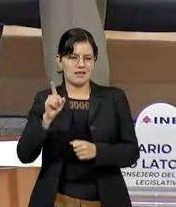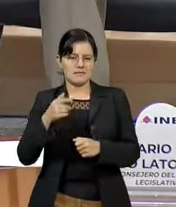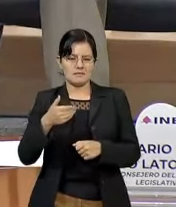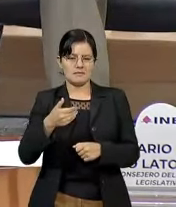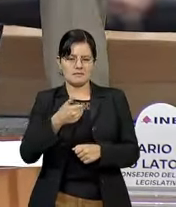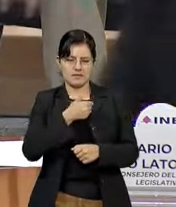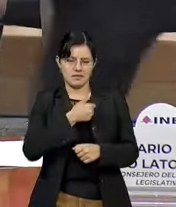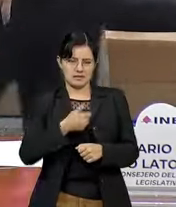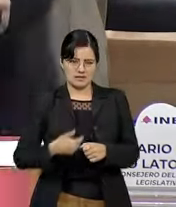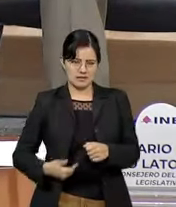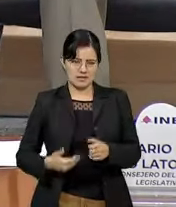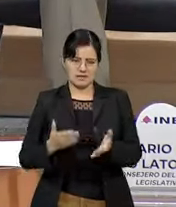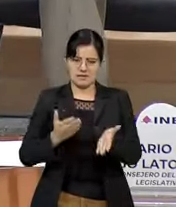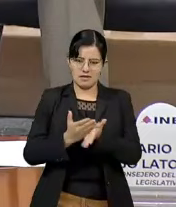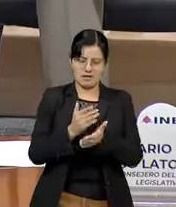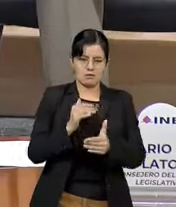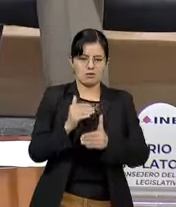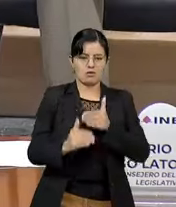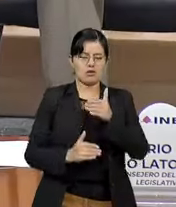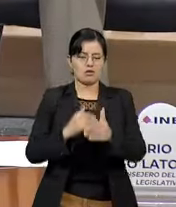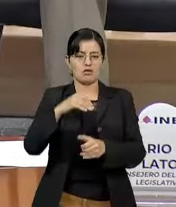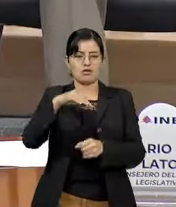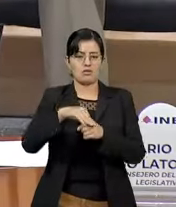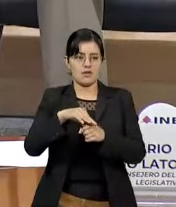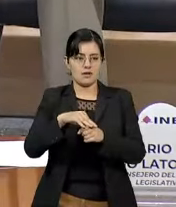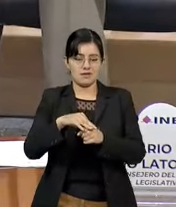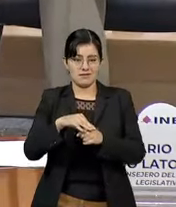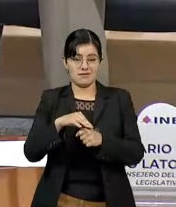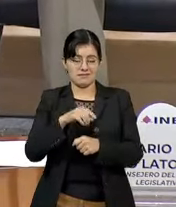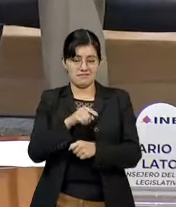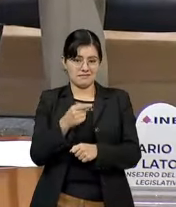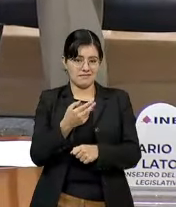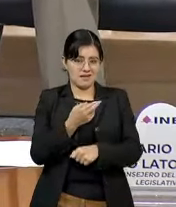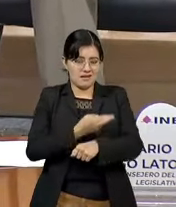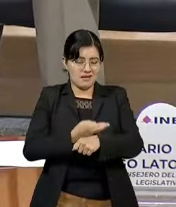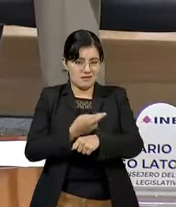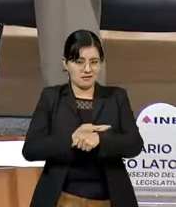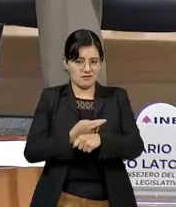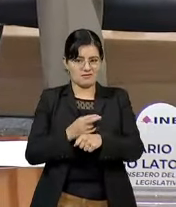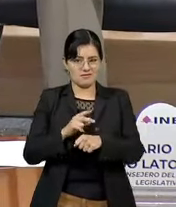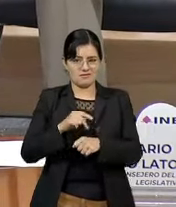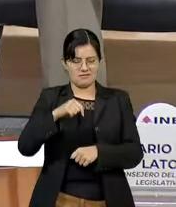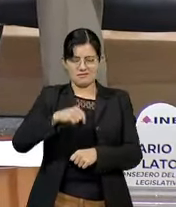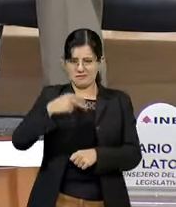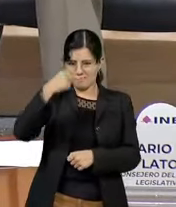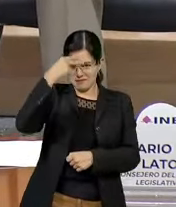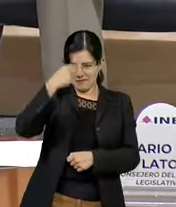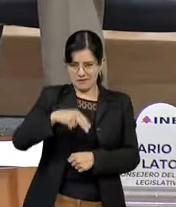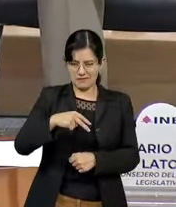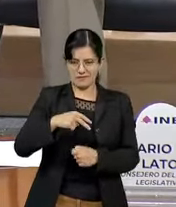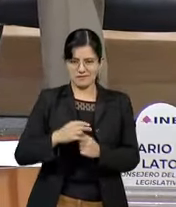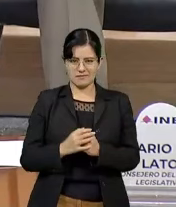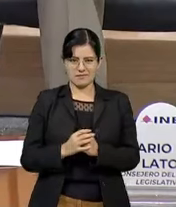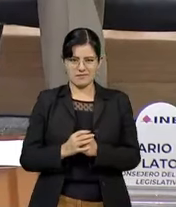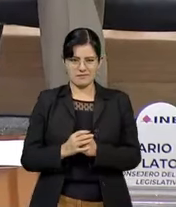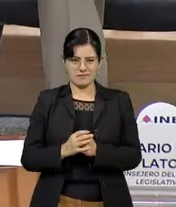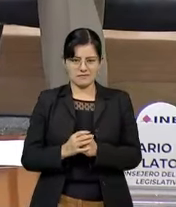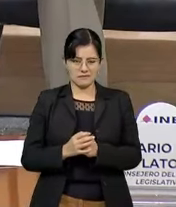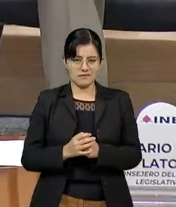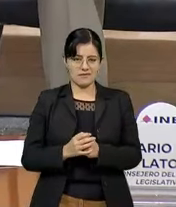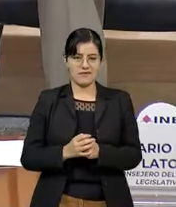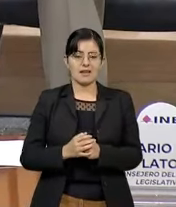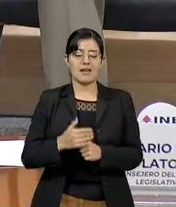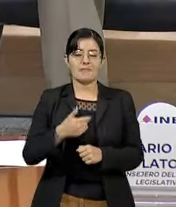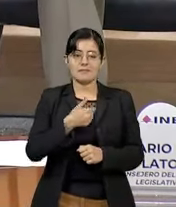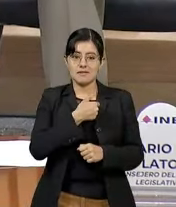tan solo en los procesos electorales oficiales del país se ha metido